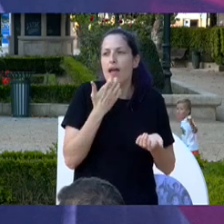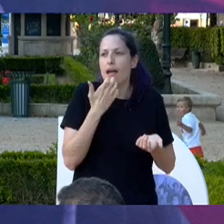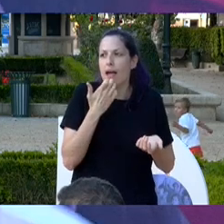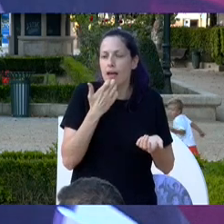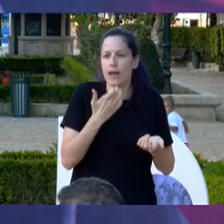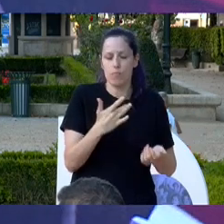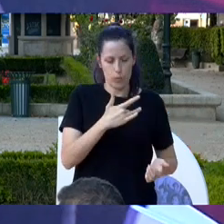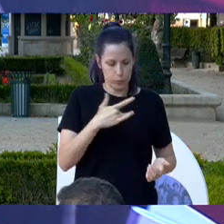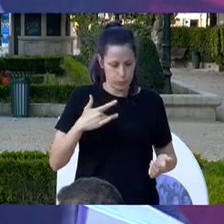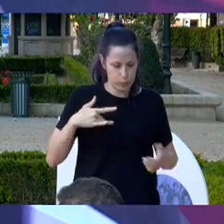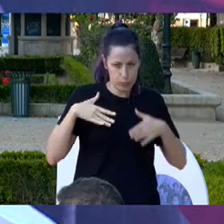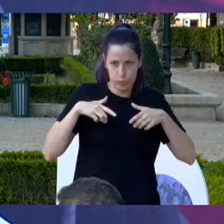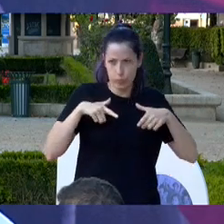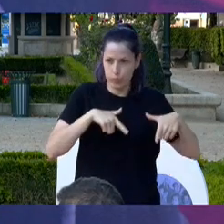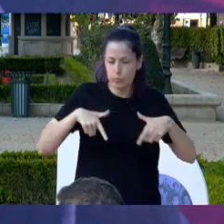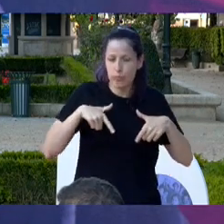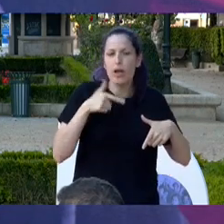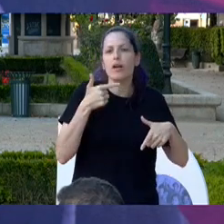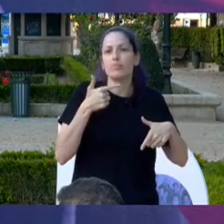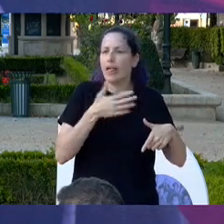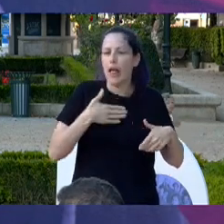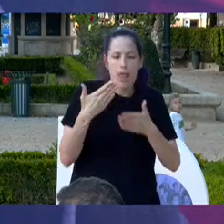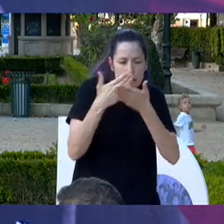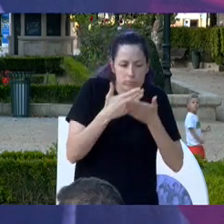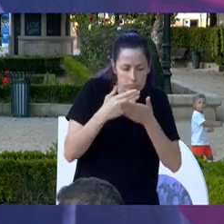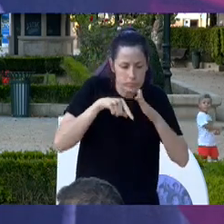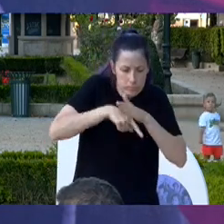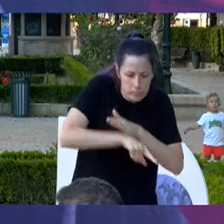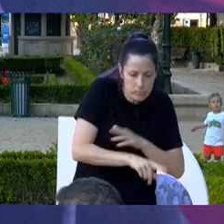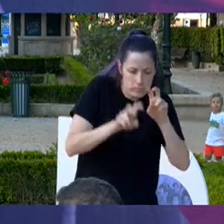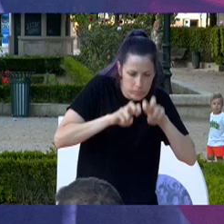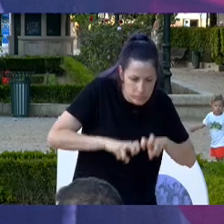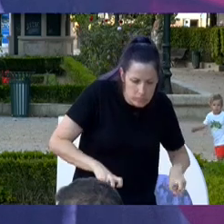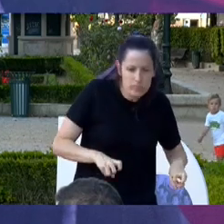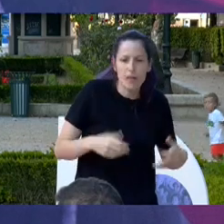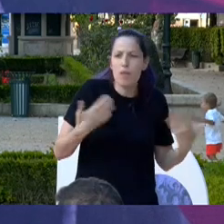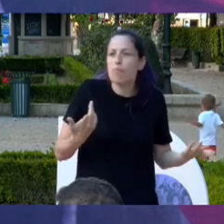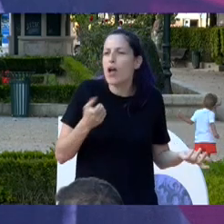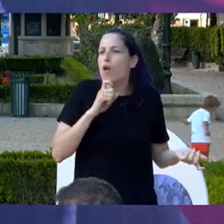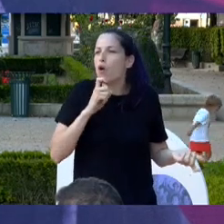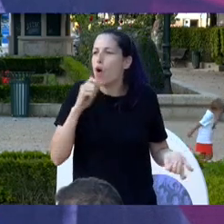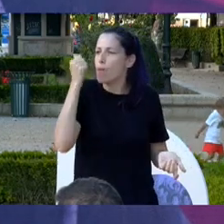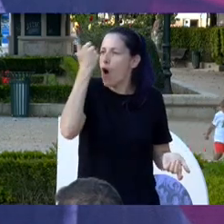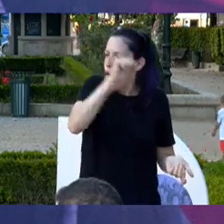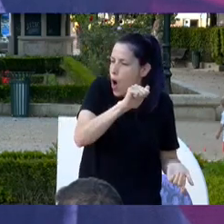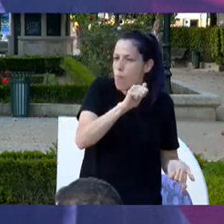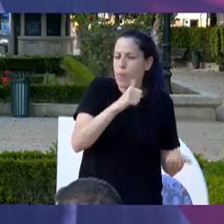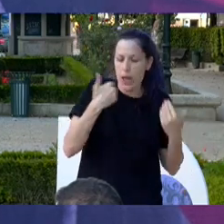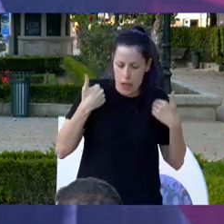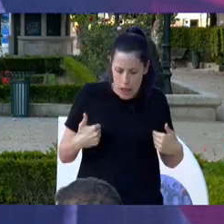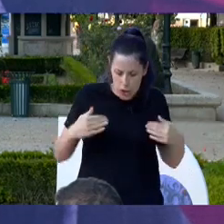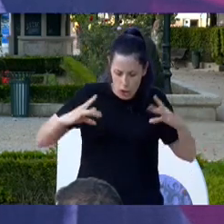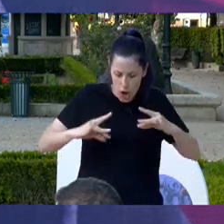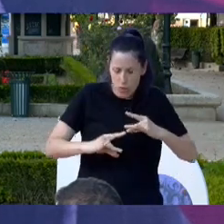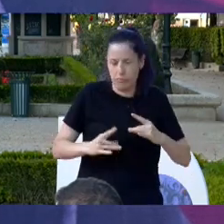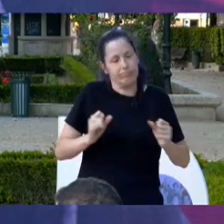dicían que como ía Olimpia, non, a empezar a tocar aí pois torsos masculinos, que eso era unha indecencia, entón tivo que facer ginecoloxía,